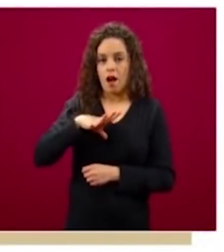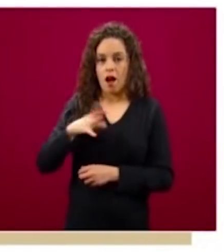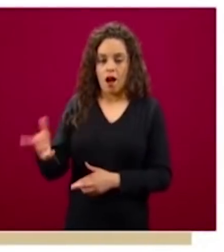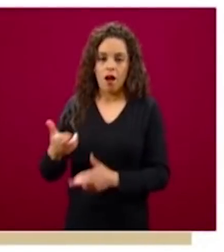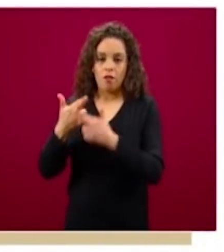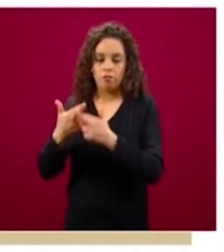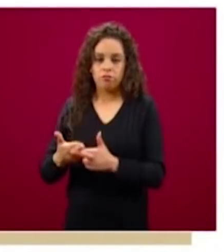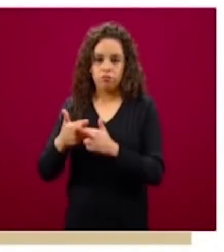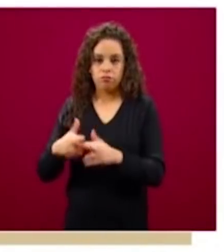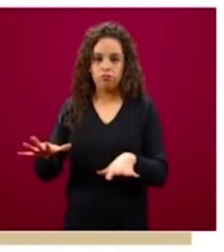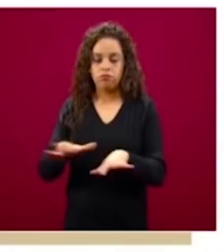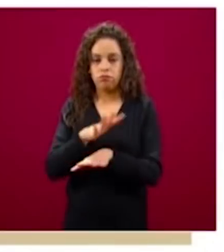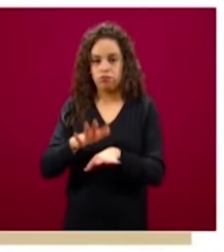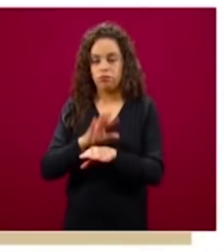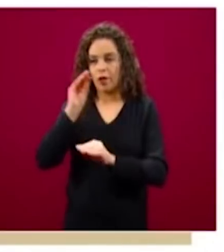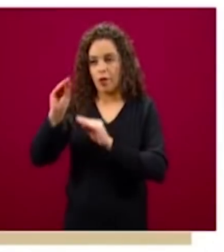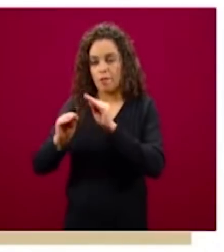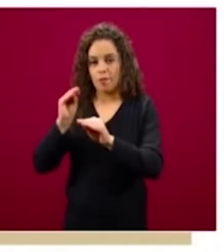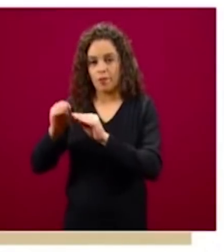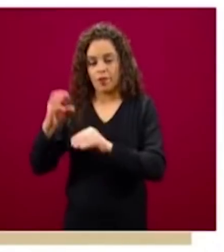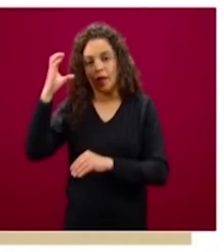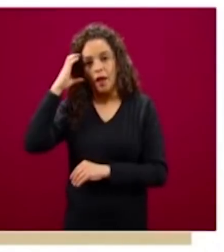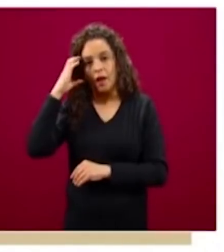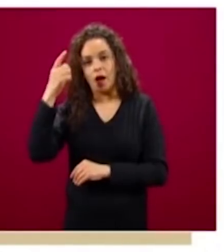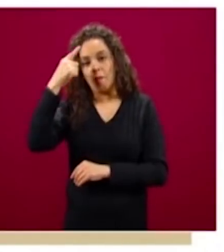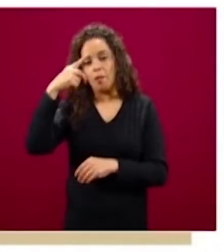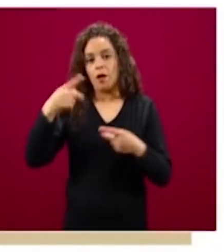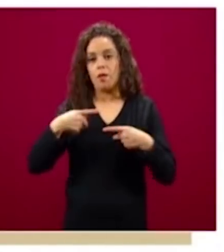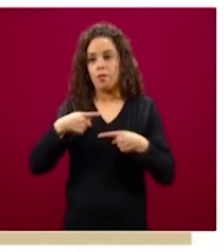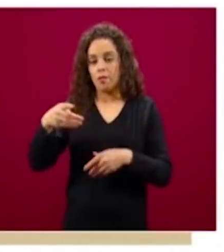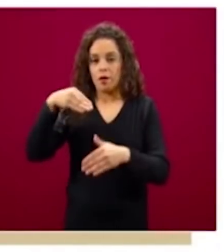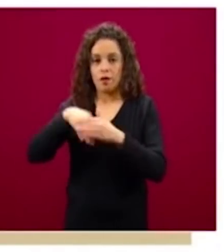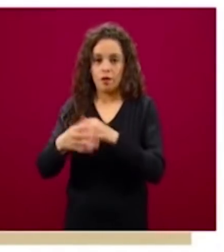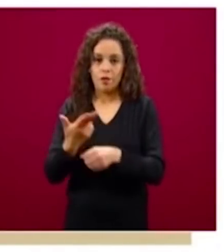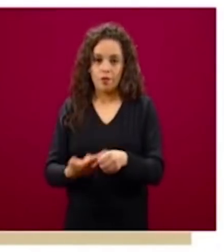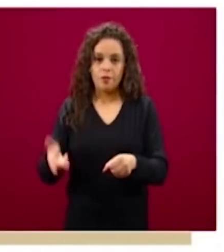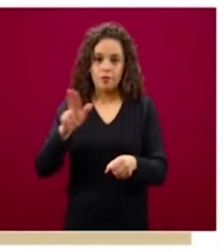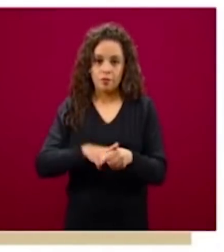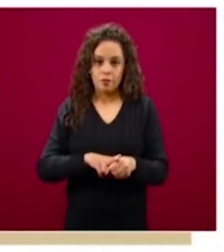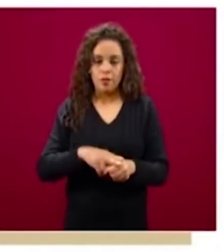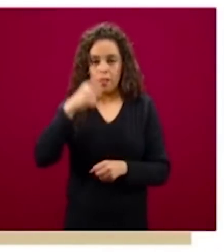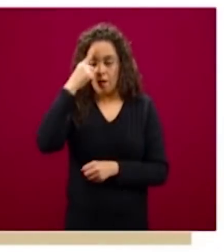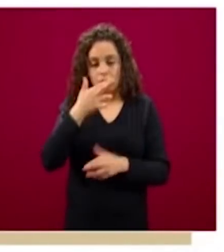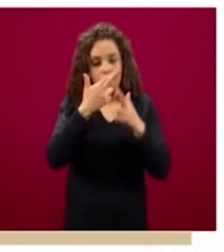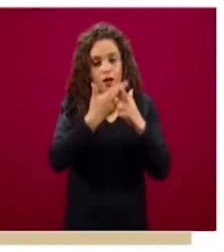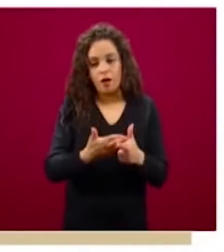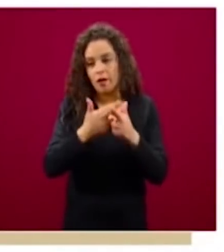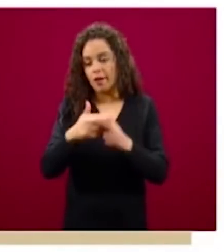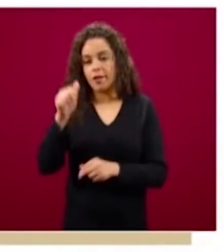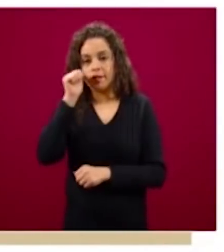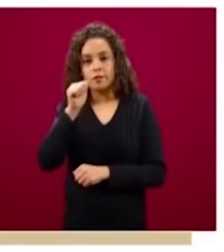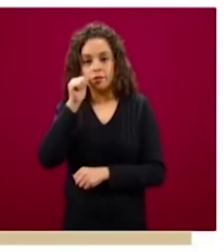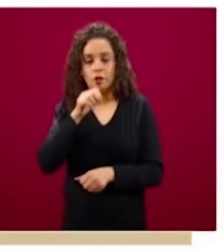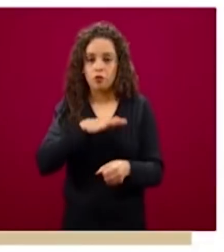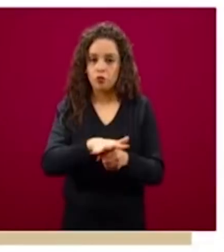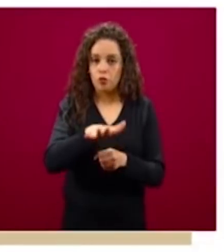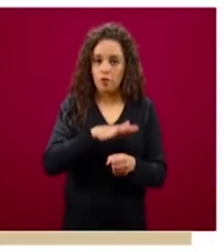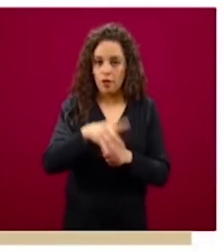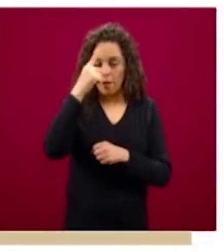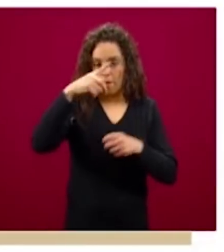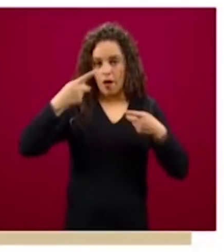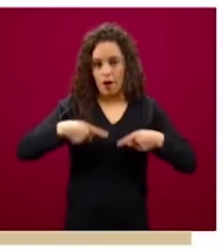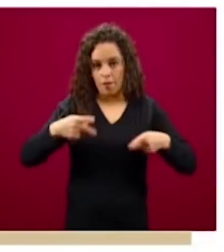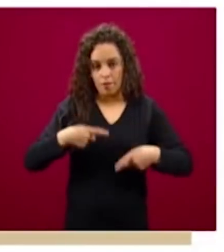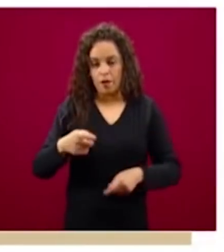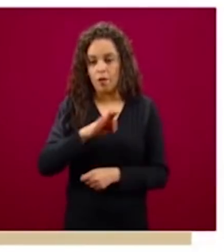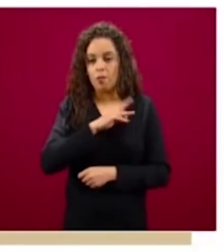activar camas de hospitalización para poder siempre tener esta disponibilidad para las personas. Y podemos ver, lógicamente, en orden